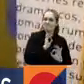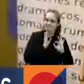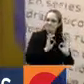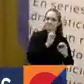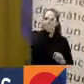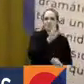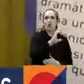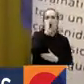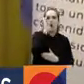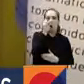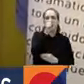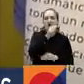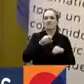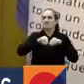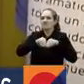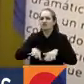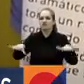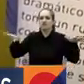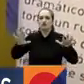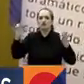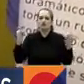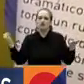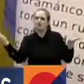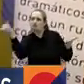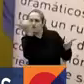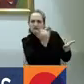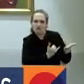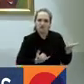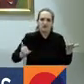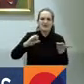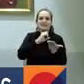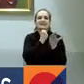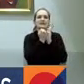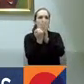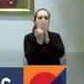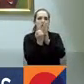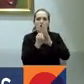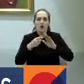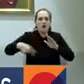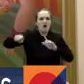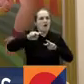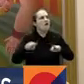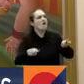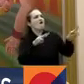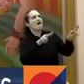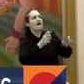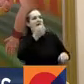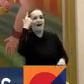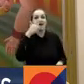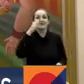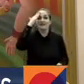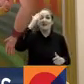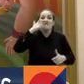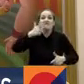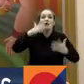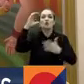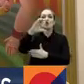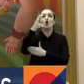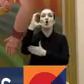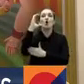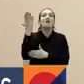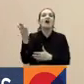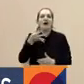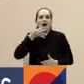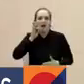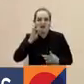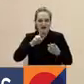que sus códigos, simbolismos, geometría abundante, toda mezclada, se sumaran al café y las flores y la apuesta por la voluptuosidad de